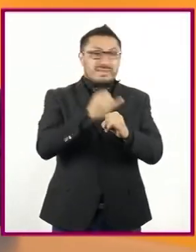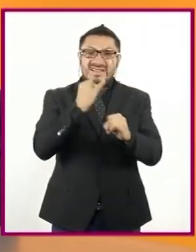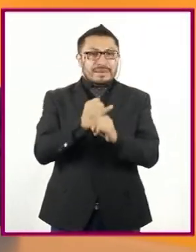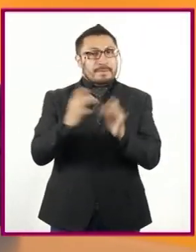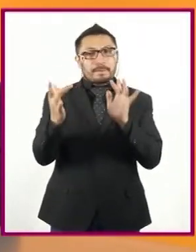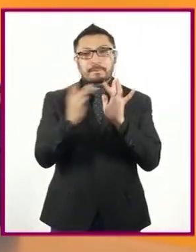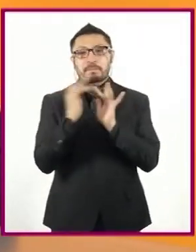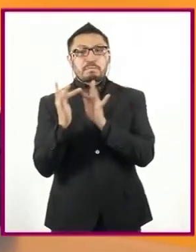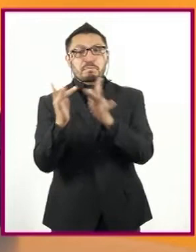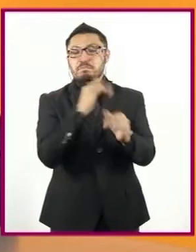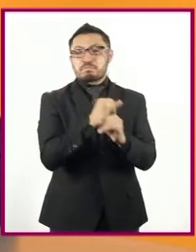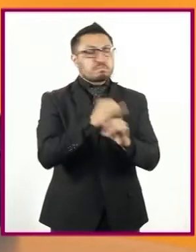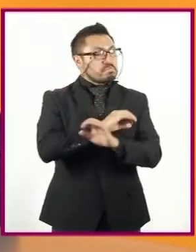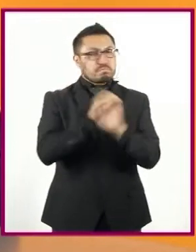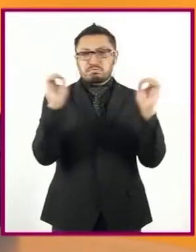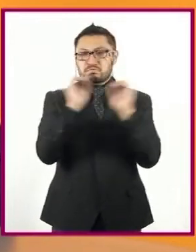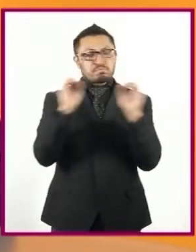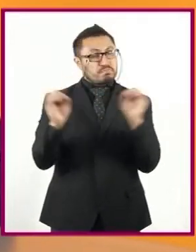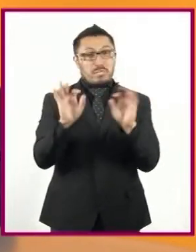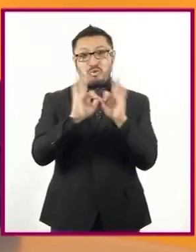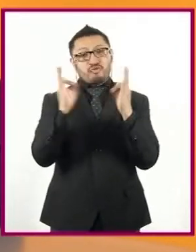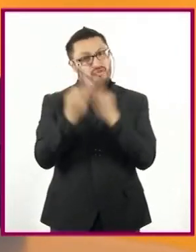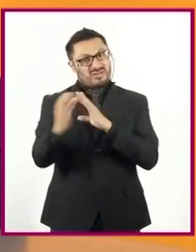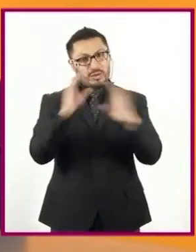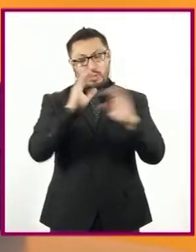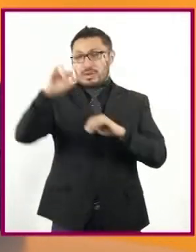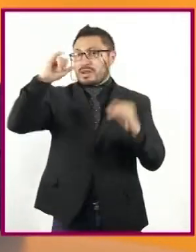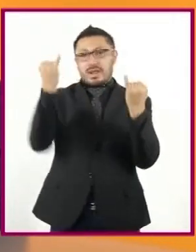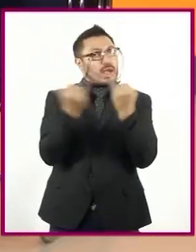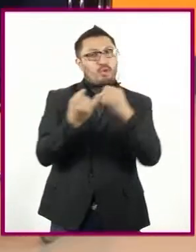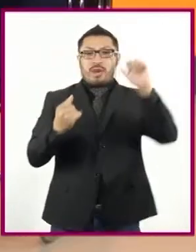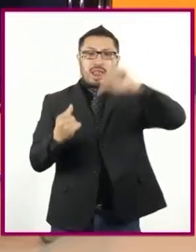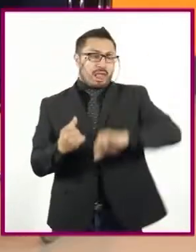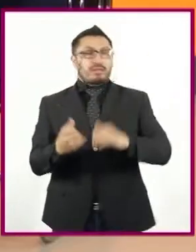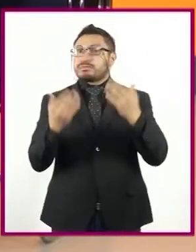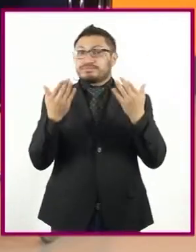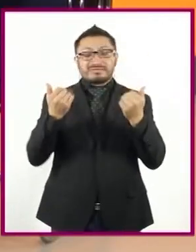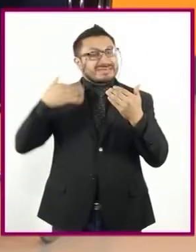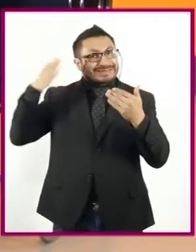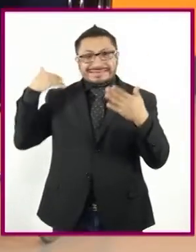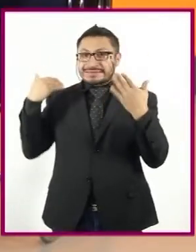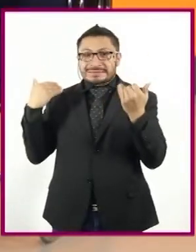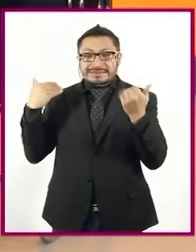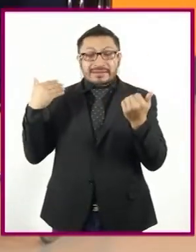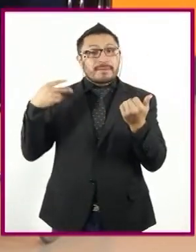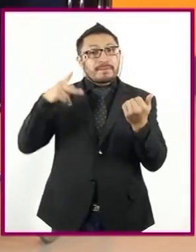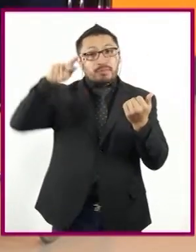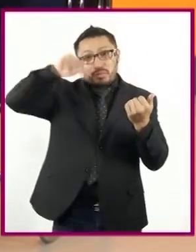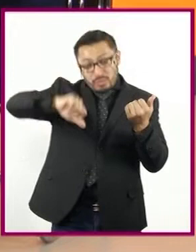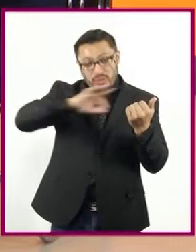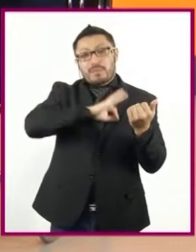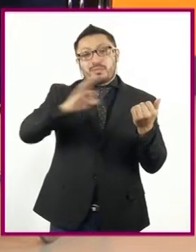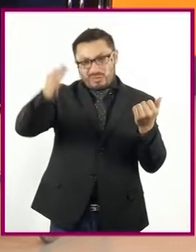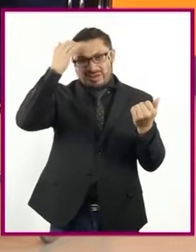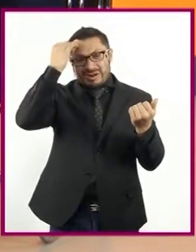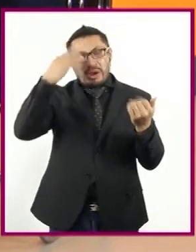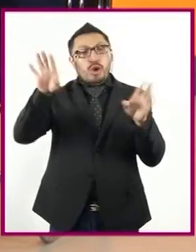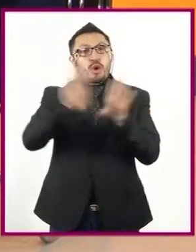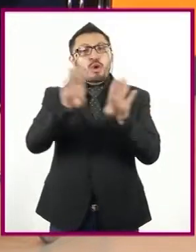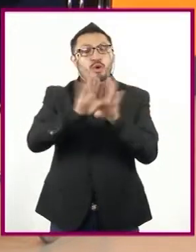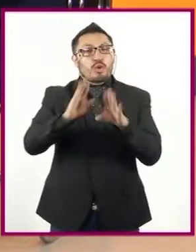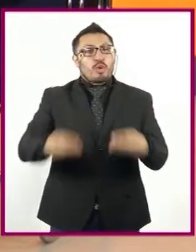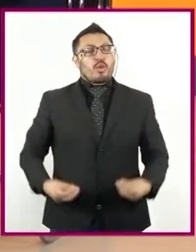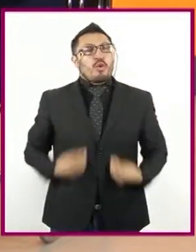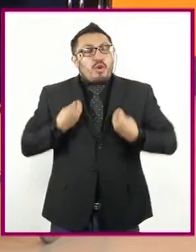redes sociales o todas las formas que hoy tenemos de comunicarnos. Sin embargo, hoy podemos conocer cómo se